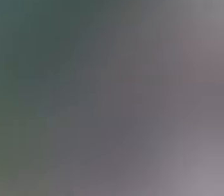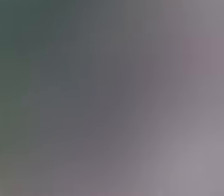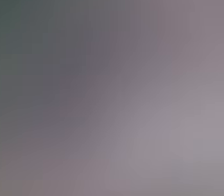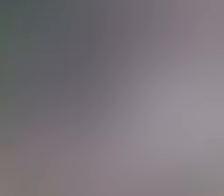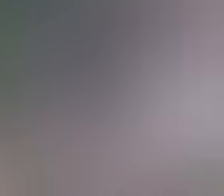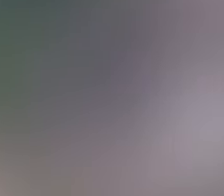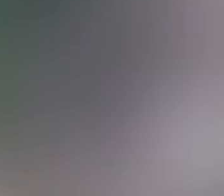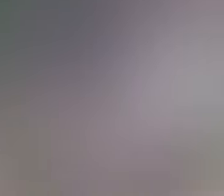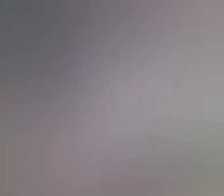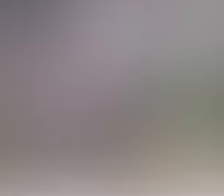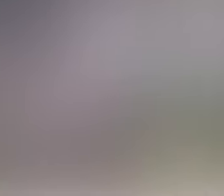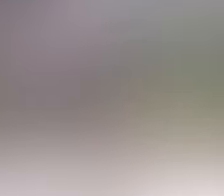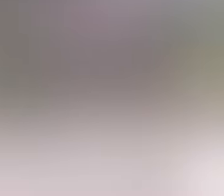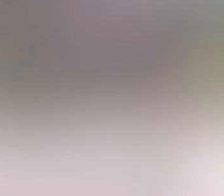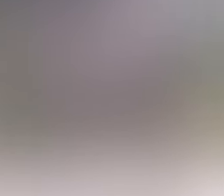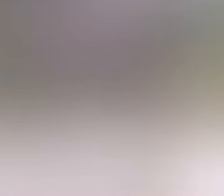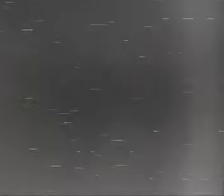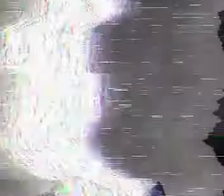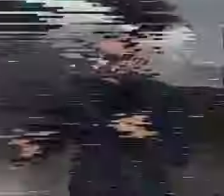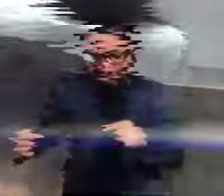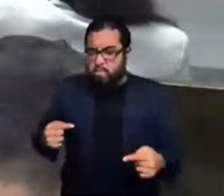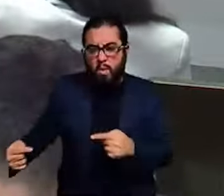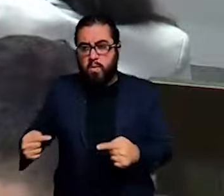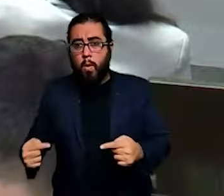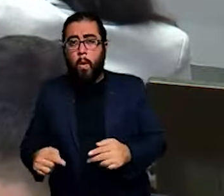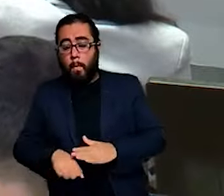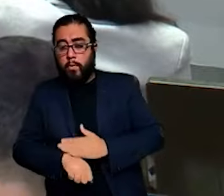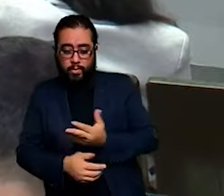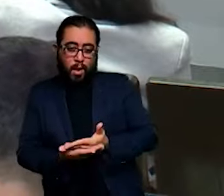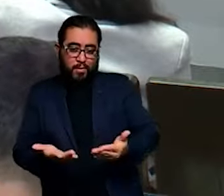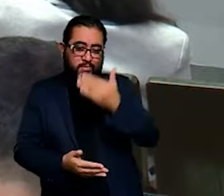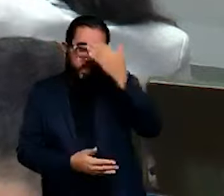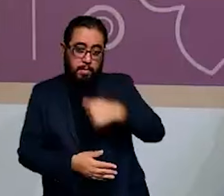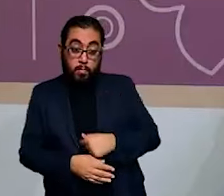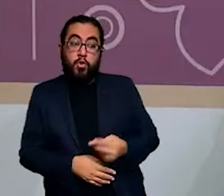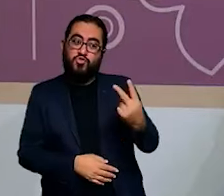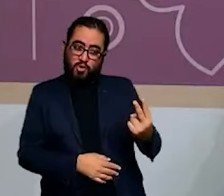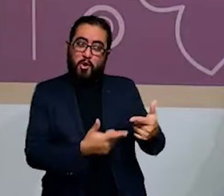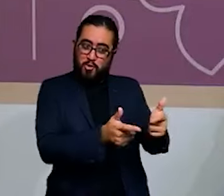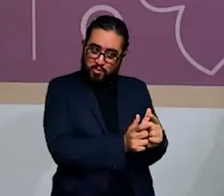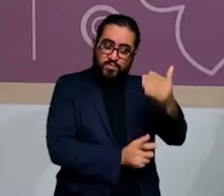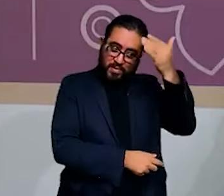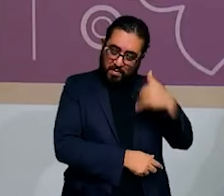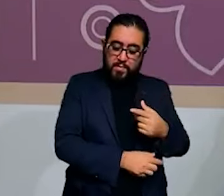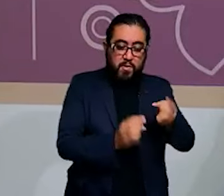grupo, el grupo que sea. Esto fue lo que dijo. Porque ahora sabemos que hay dos grupos.